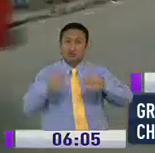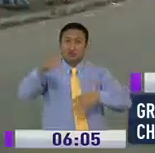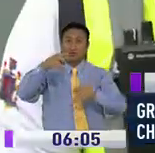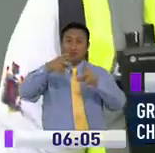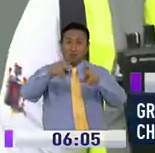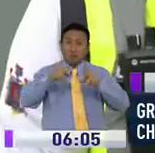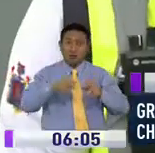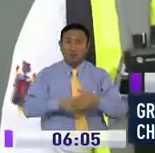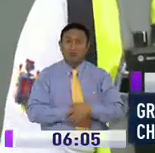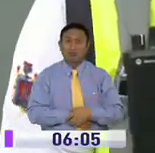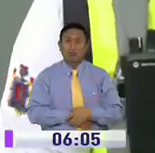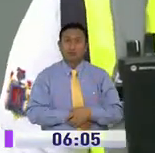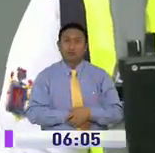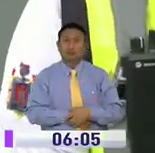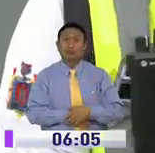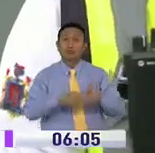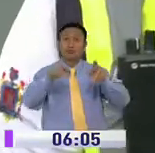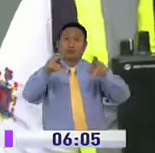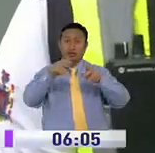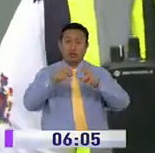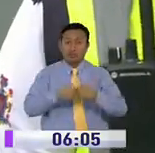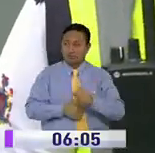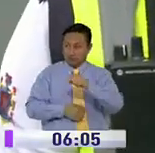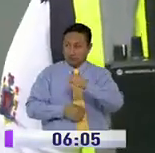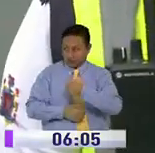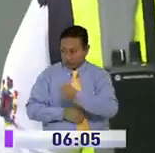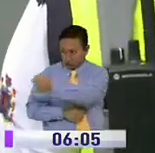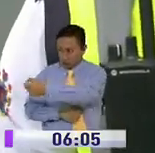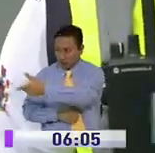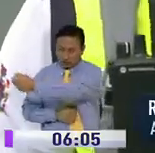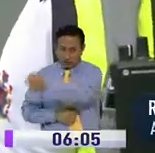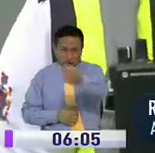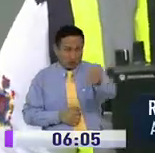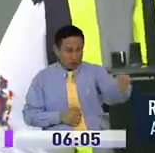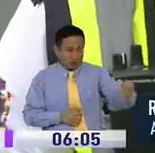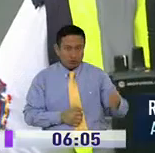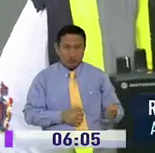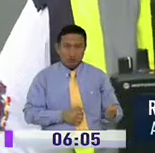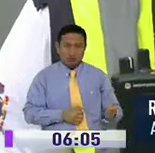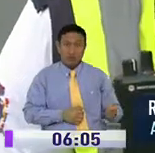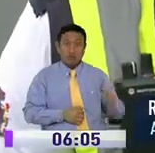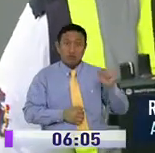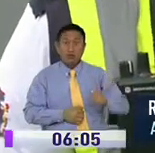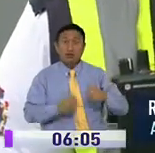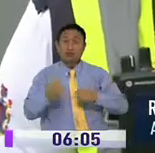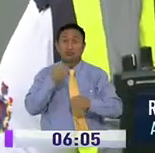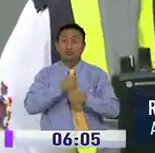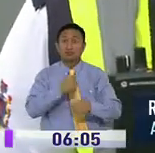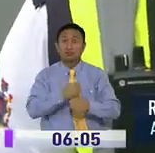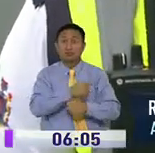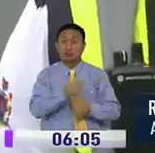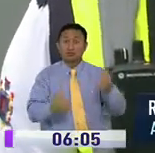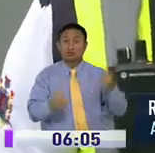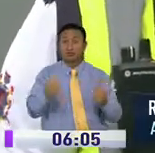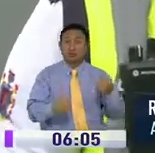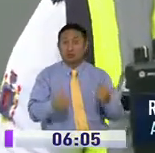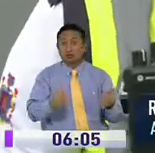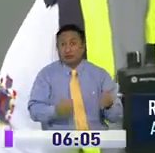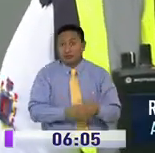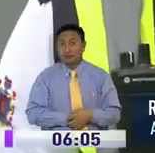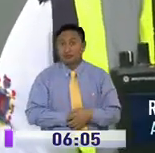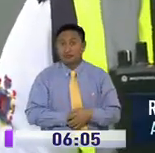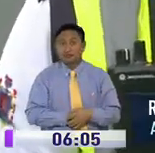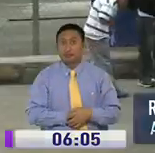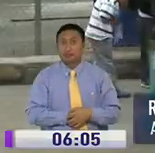salvoconducto. Están prestándose los salvoconductos de unas personas a otras personas para que puedan trabajar en las camionetas o en